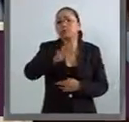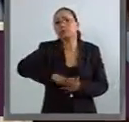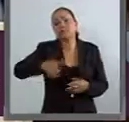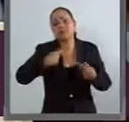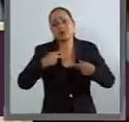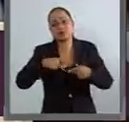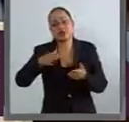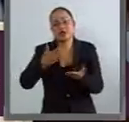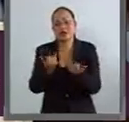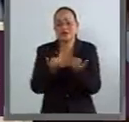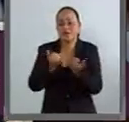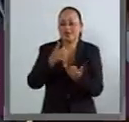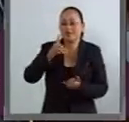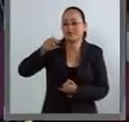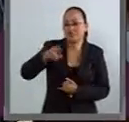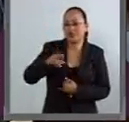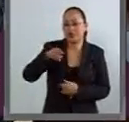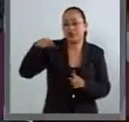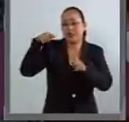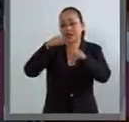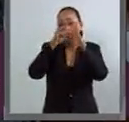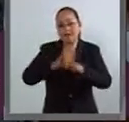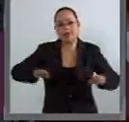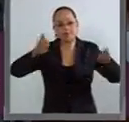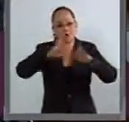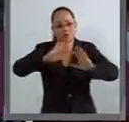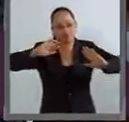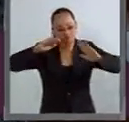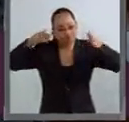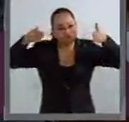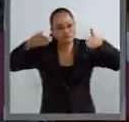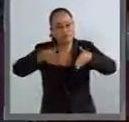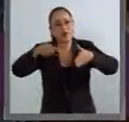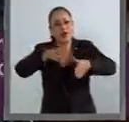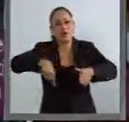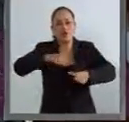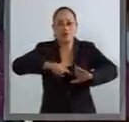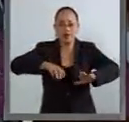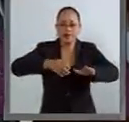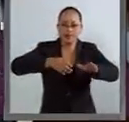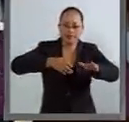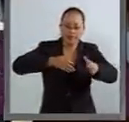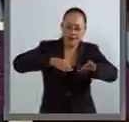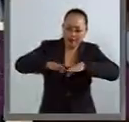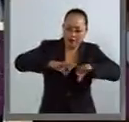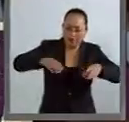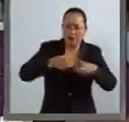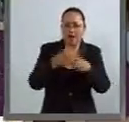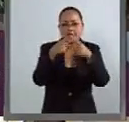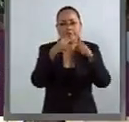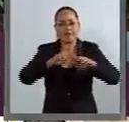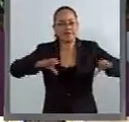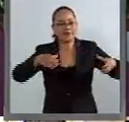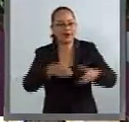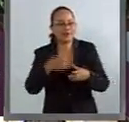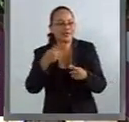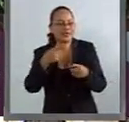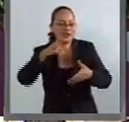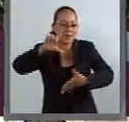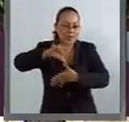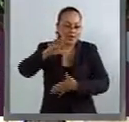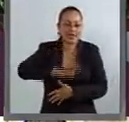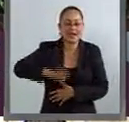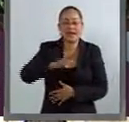el doctor Puente Martínez, el centro de todo nuestro trabajo, de todas nuestras deliberaciones en los diferentes parlamentos de